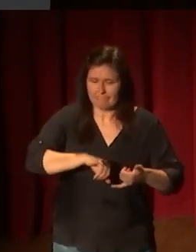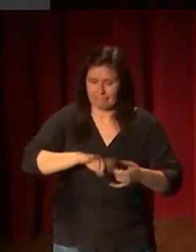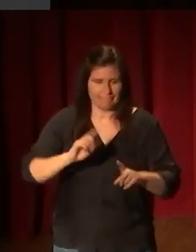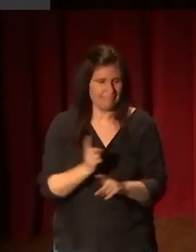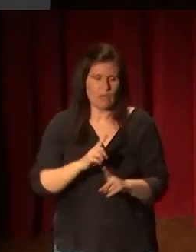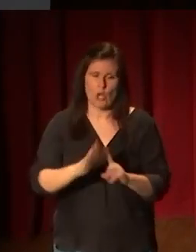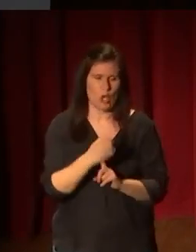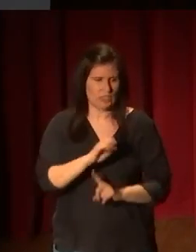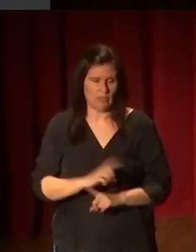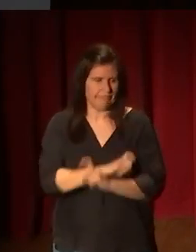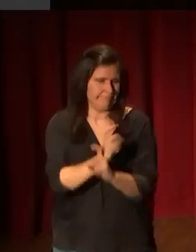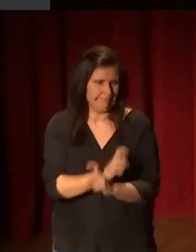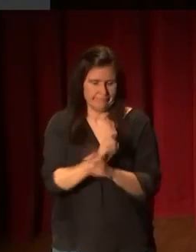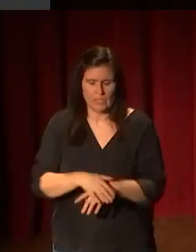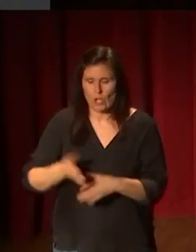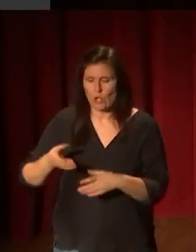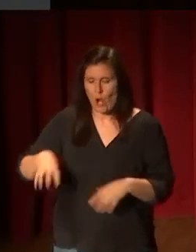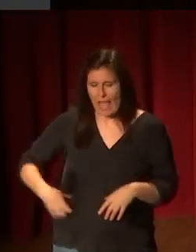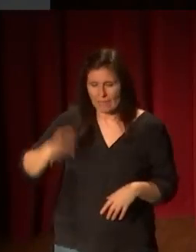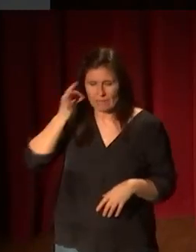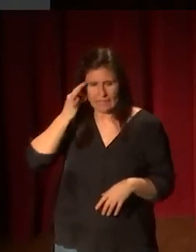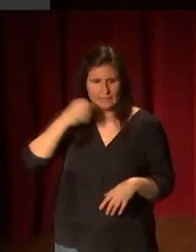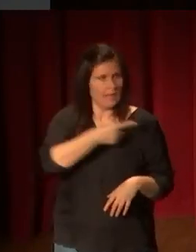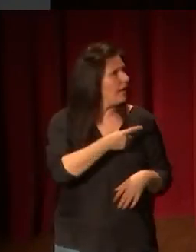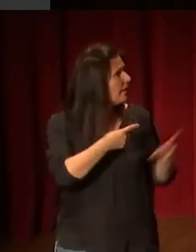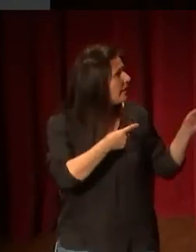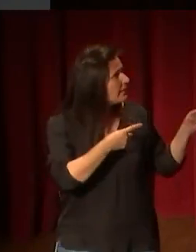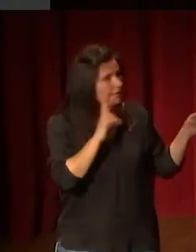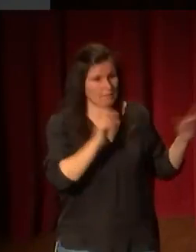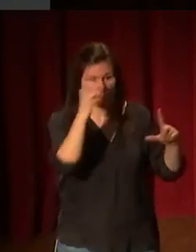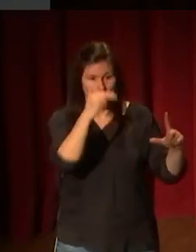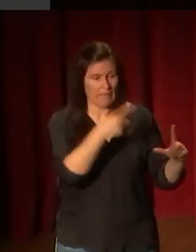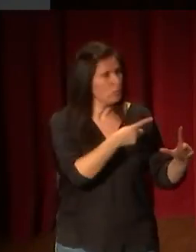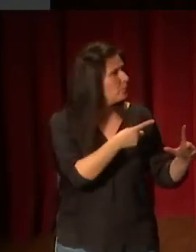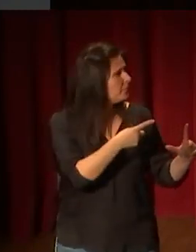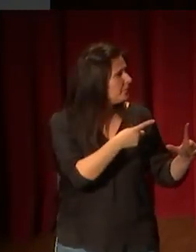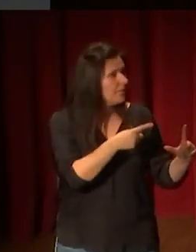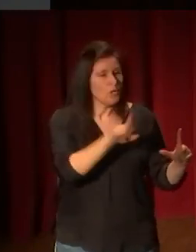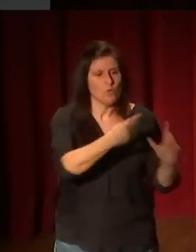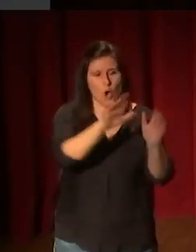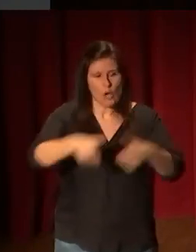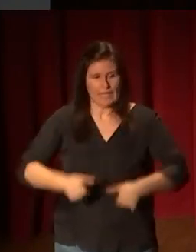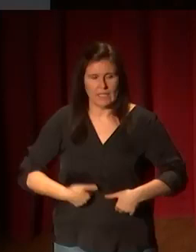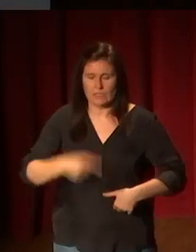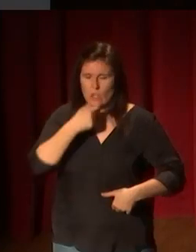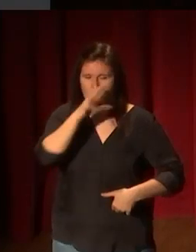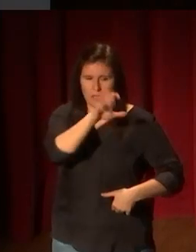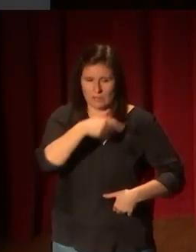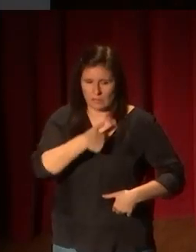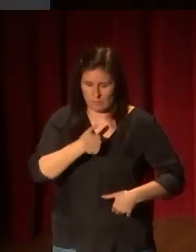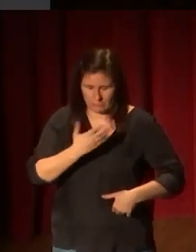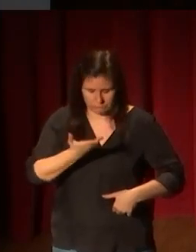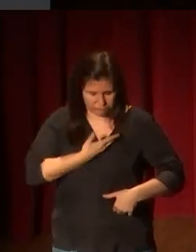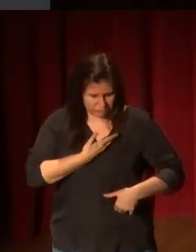la infanta maría anna la hermana menor de felipe cuarto a quien vemos también en pantalla y regresó a inglaterra profundamente herido en su